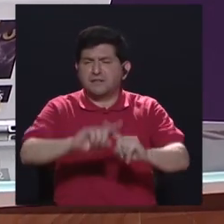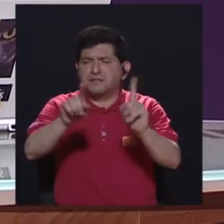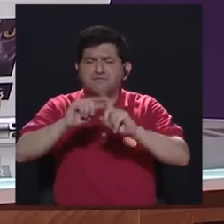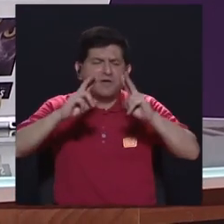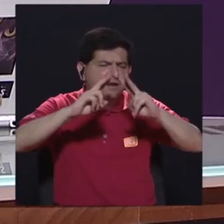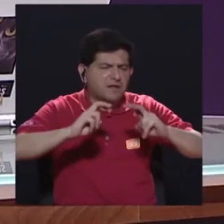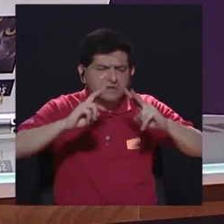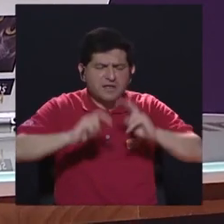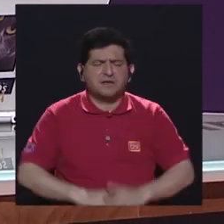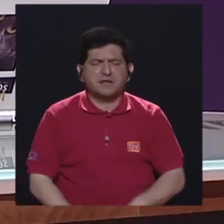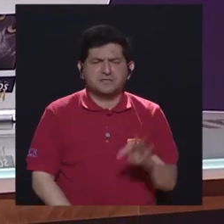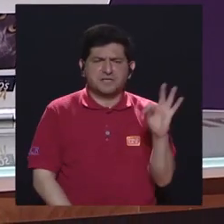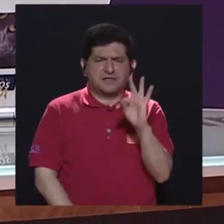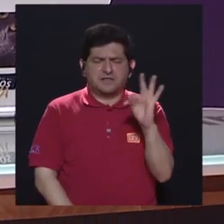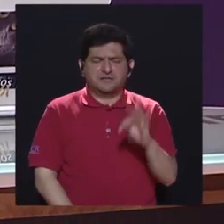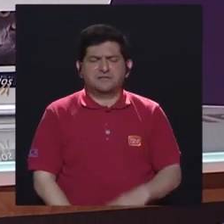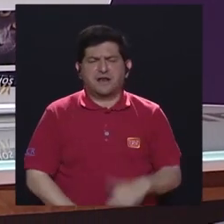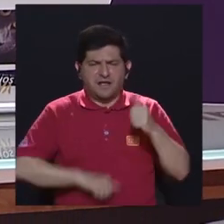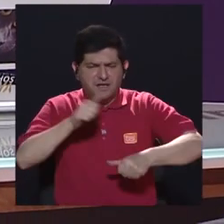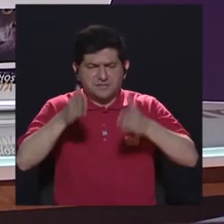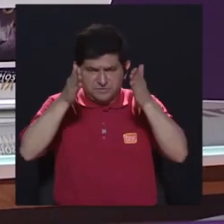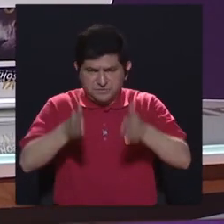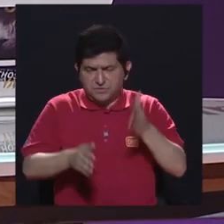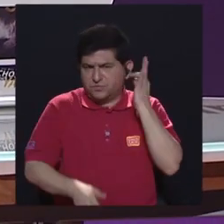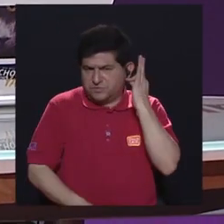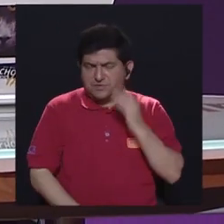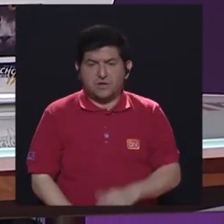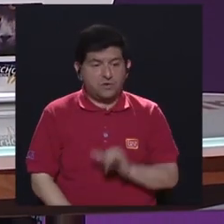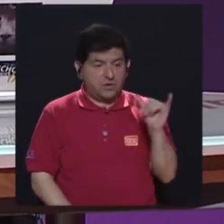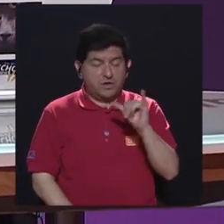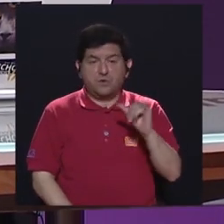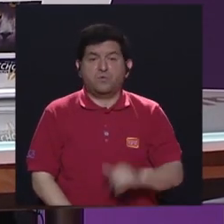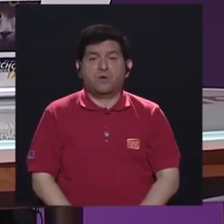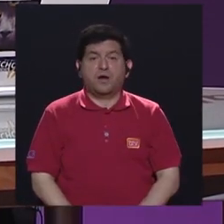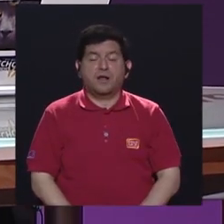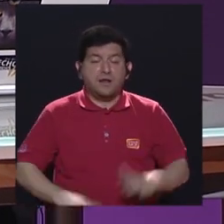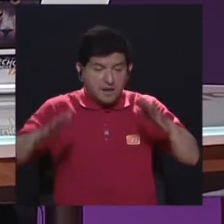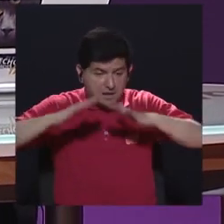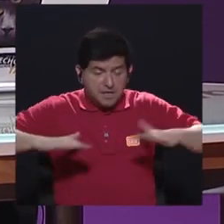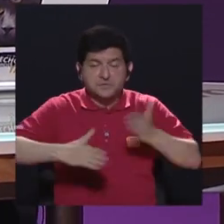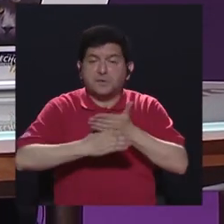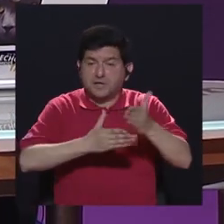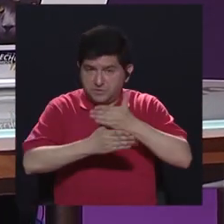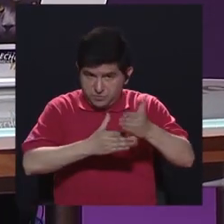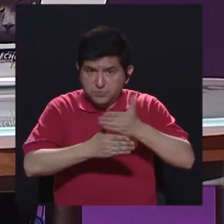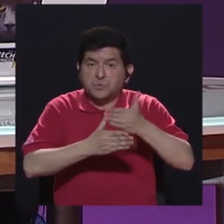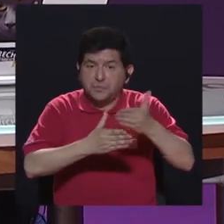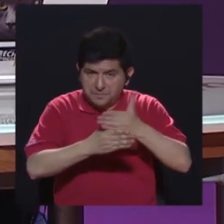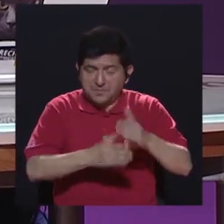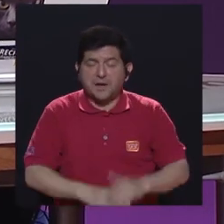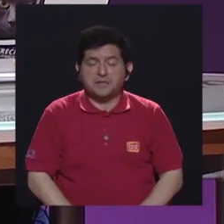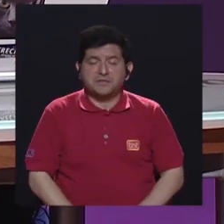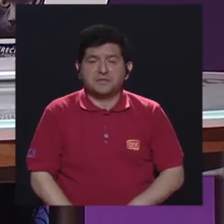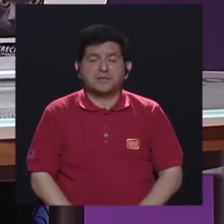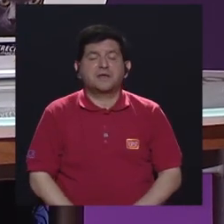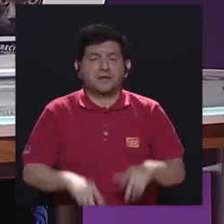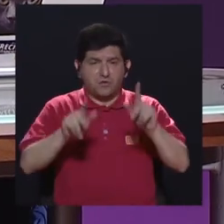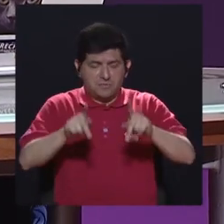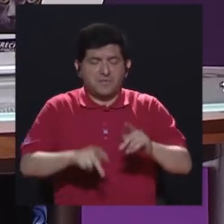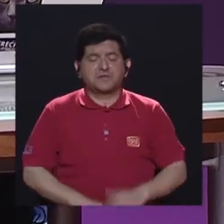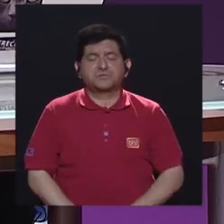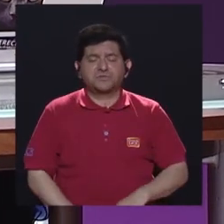de transfeministas, he aprendido mucho de lecturas de espacios compartidos con feministas